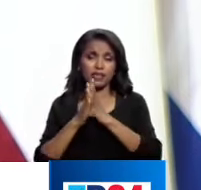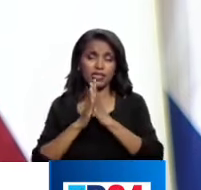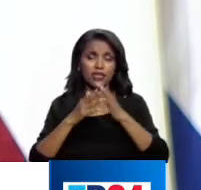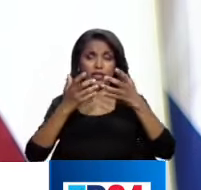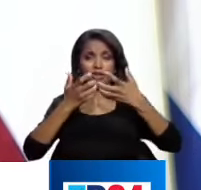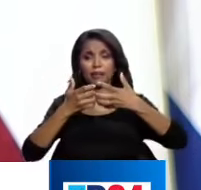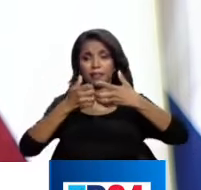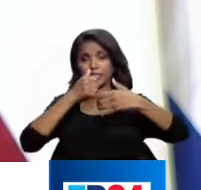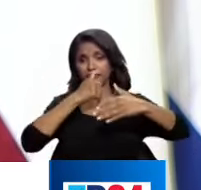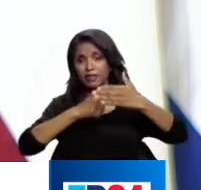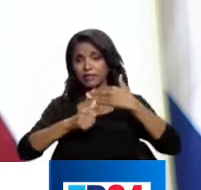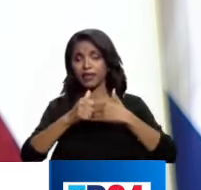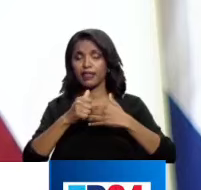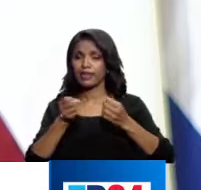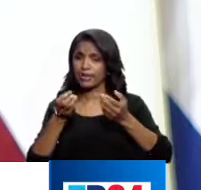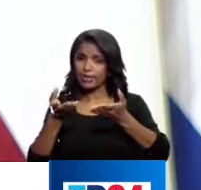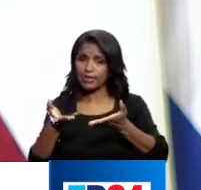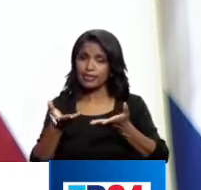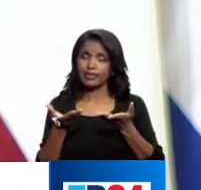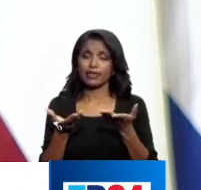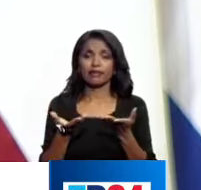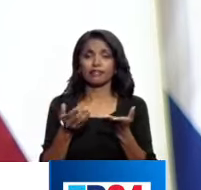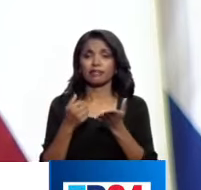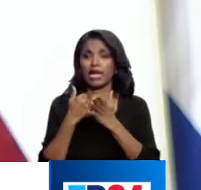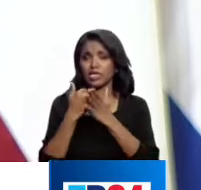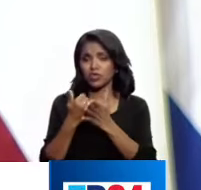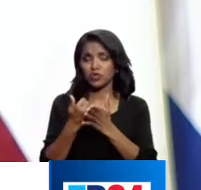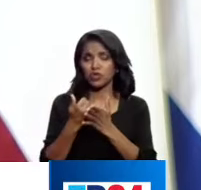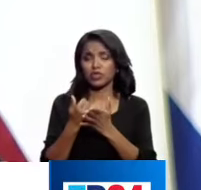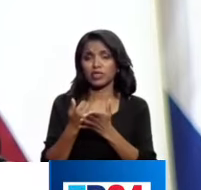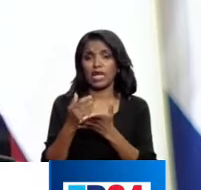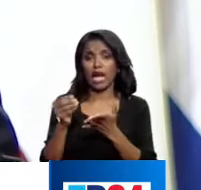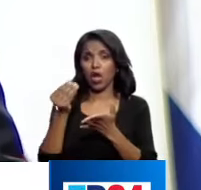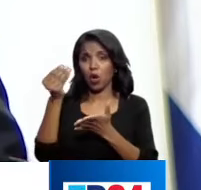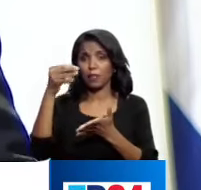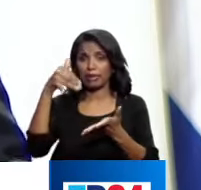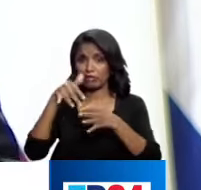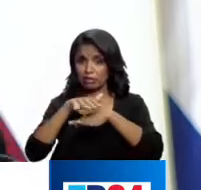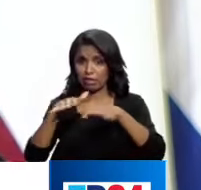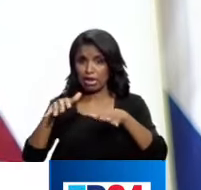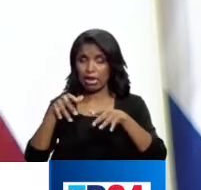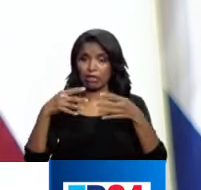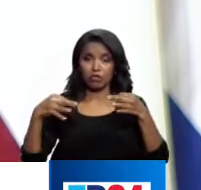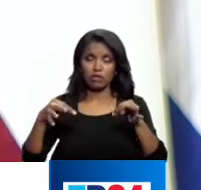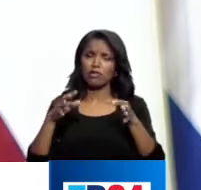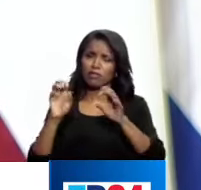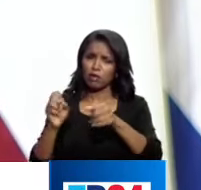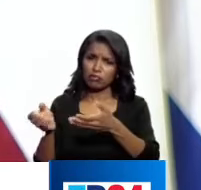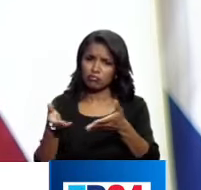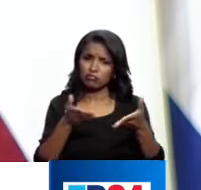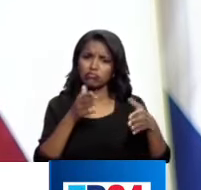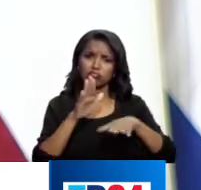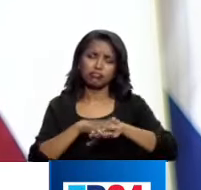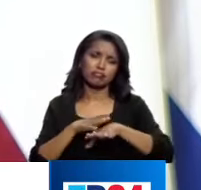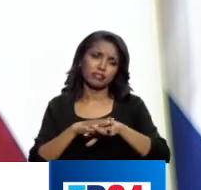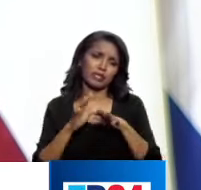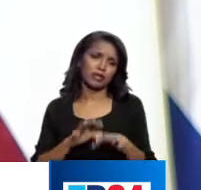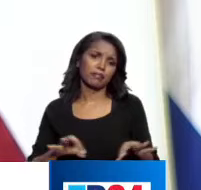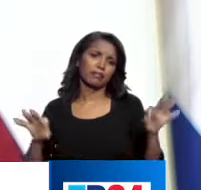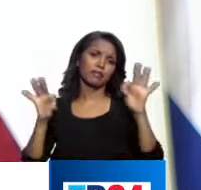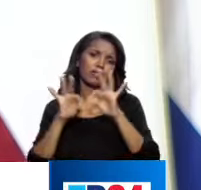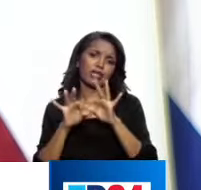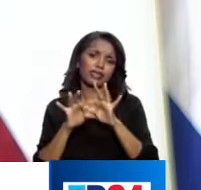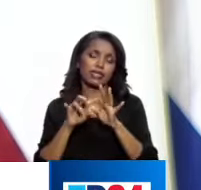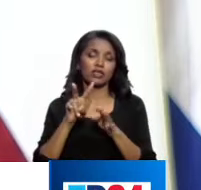tienen estos servicios, que tienen gente con experiencia como la que acabo de mencionar y que nos comentaba que en 2 meses podía tener un muchacho listo para